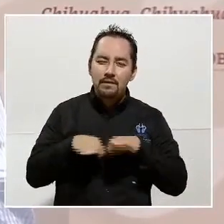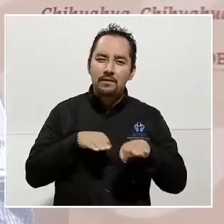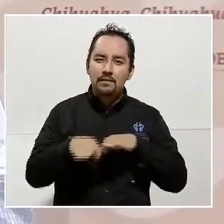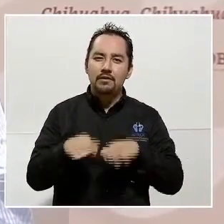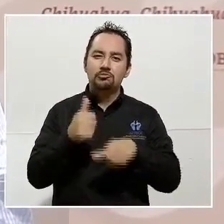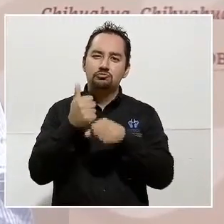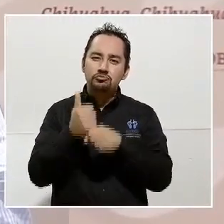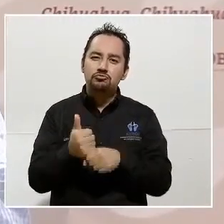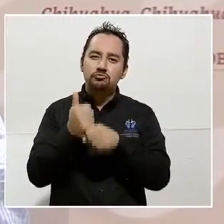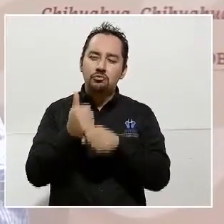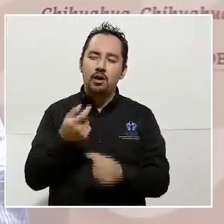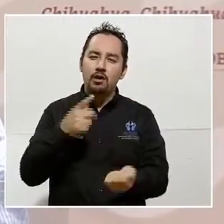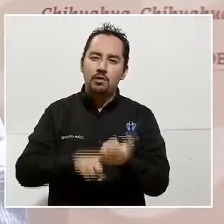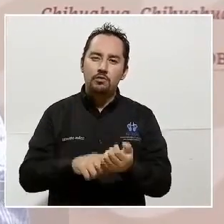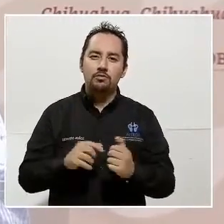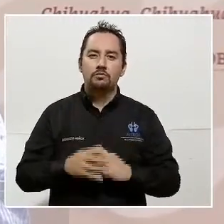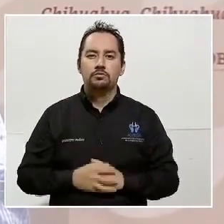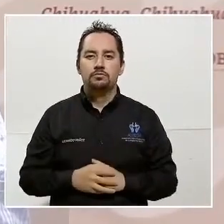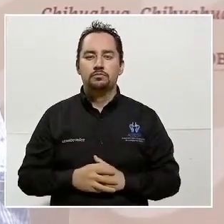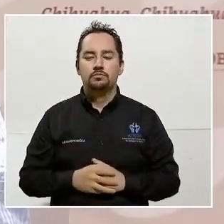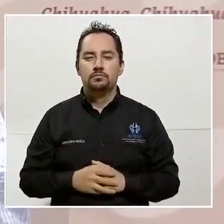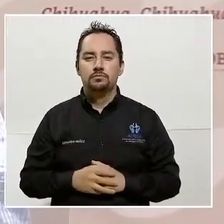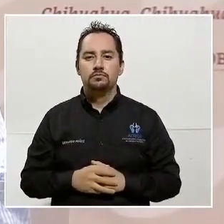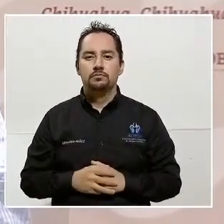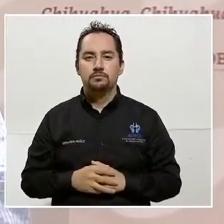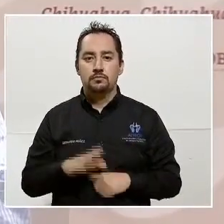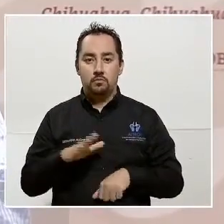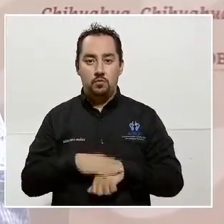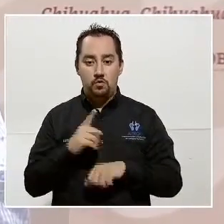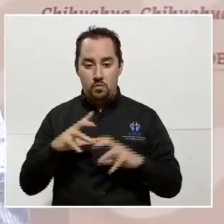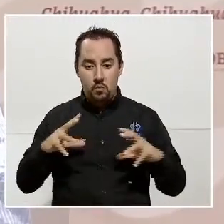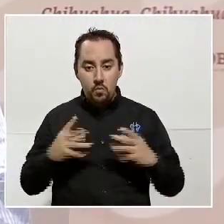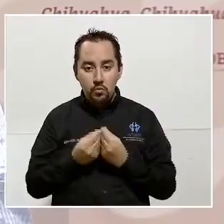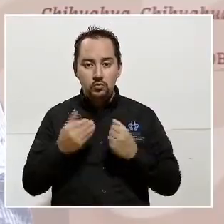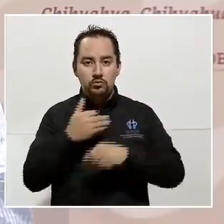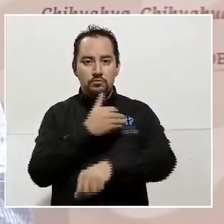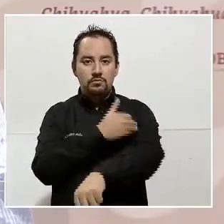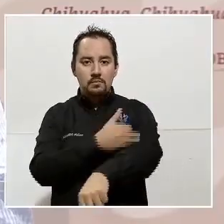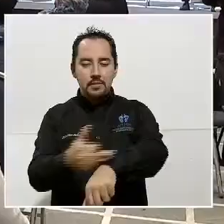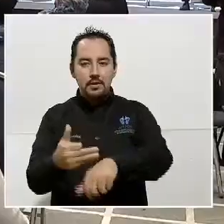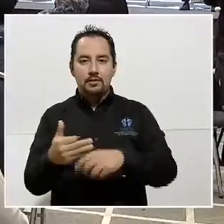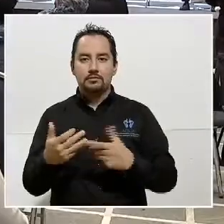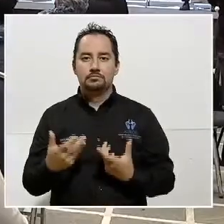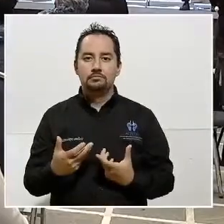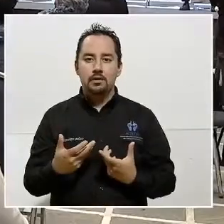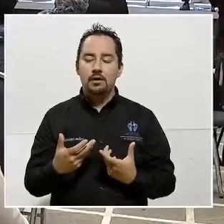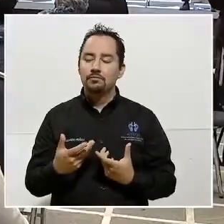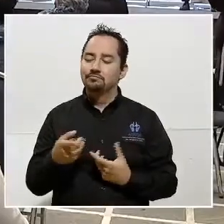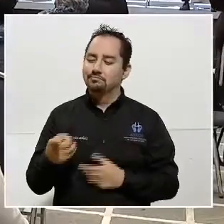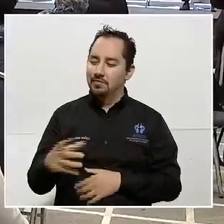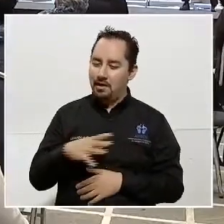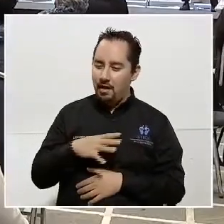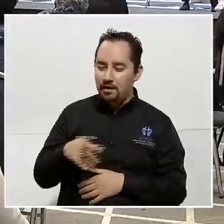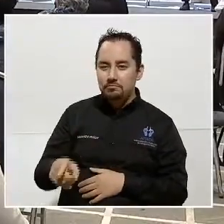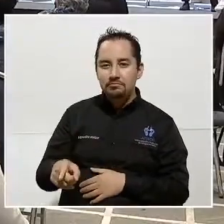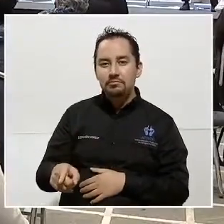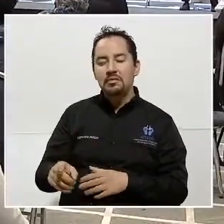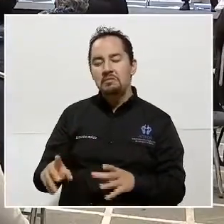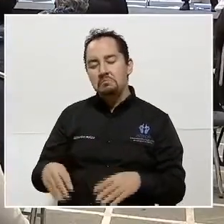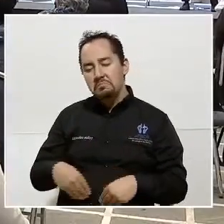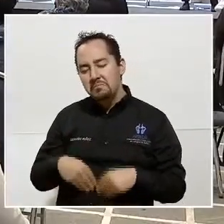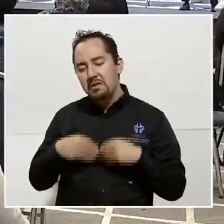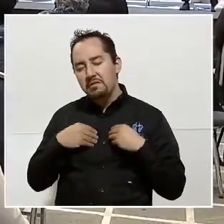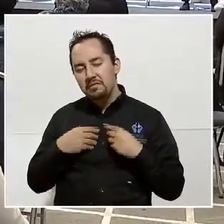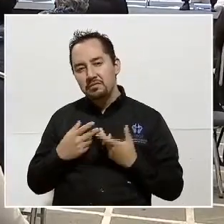sufrimientos, de dolores, de colectivos, de familias, víctimas, sobrevivientes e